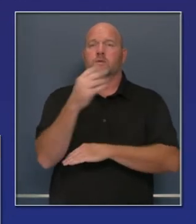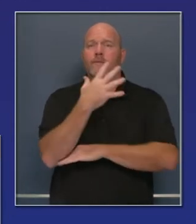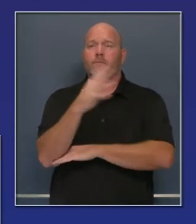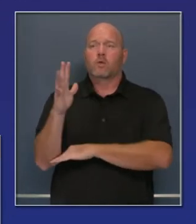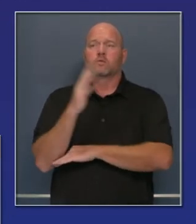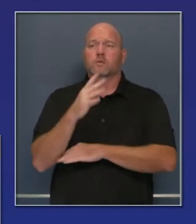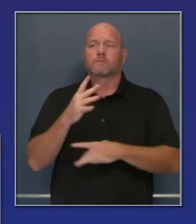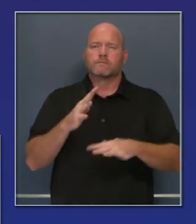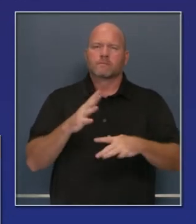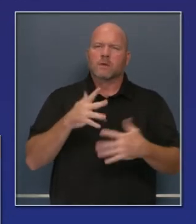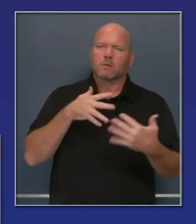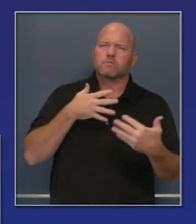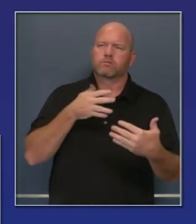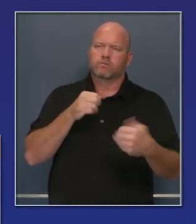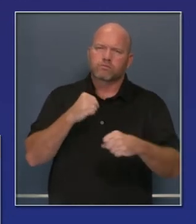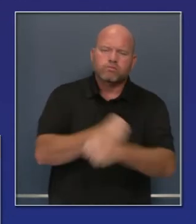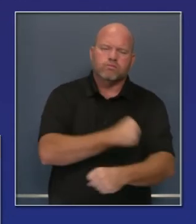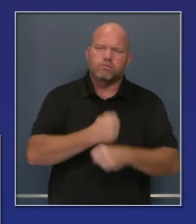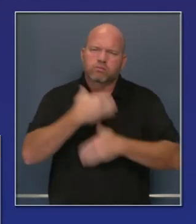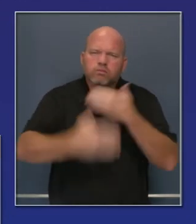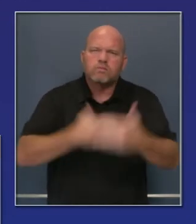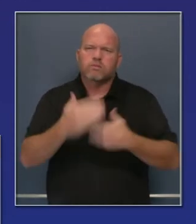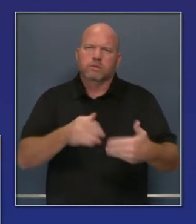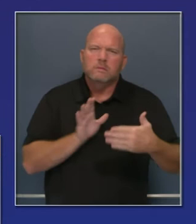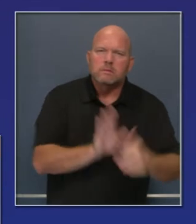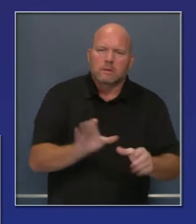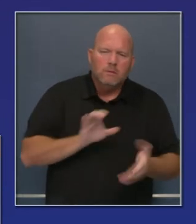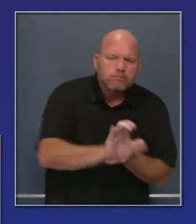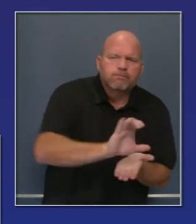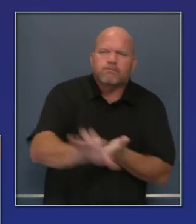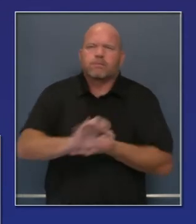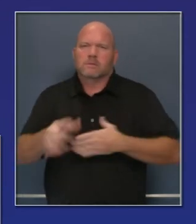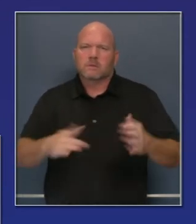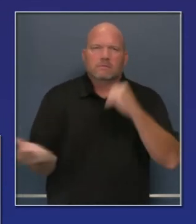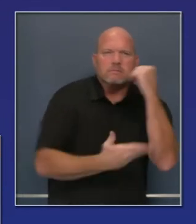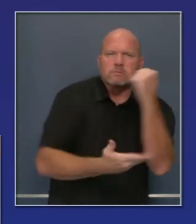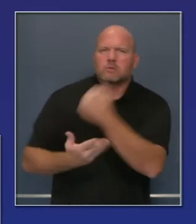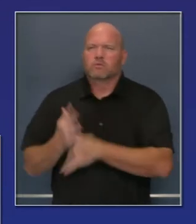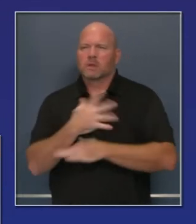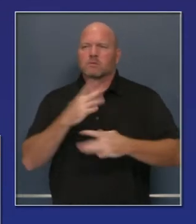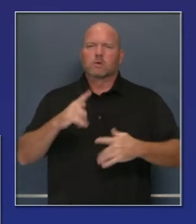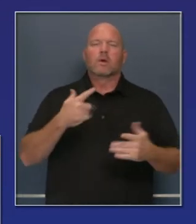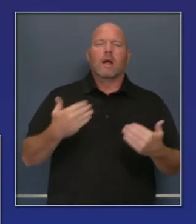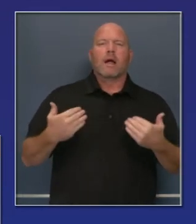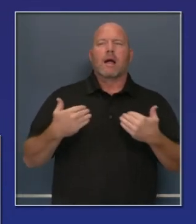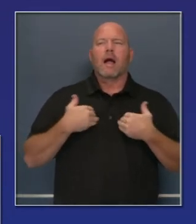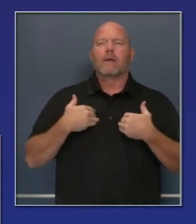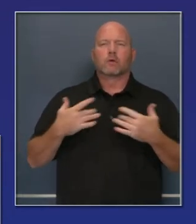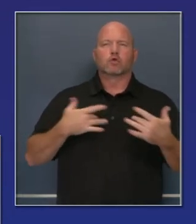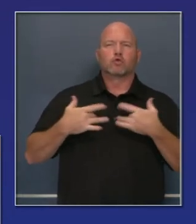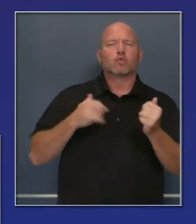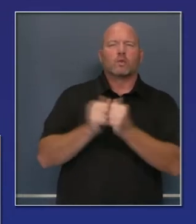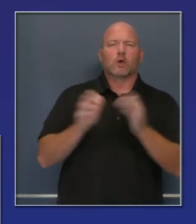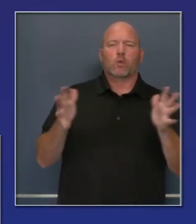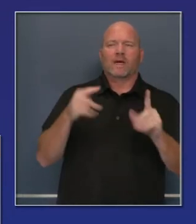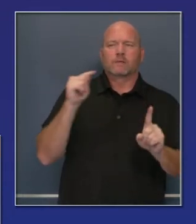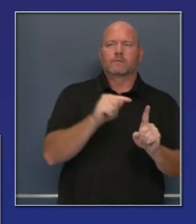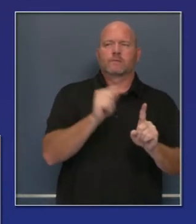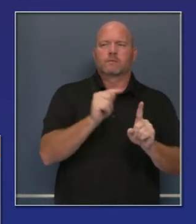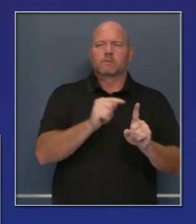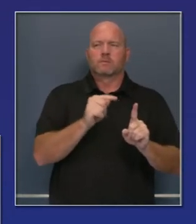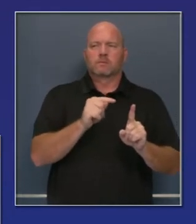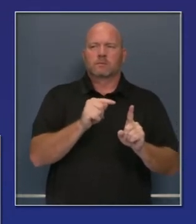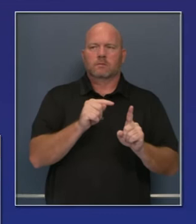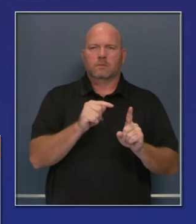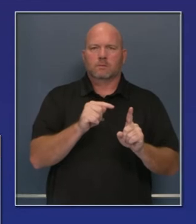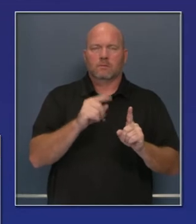August. El servicio forestal está trabajando arduamente en ese incendio. Sí hay preocupación por esas condiciones